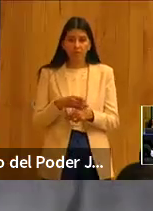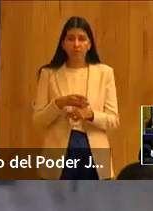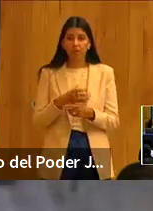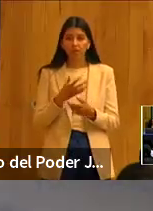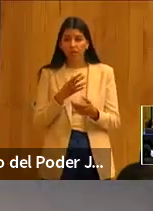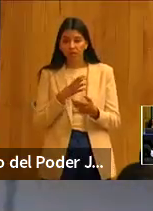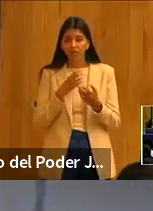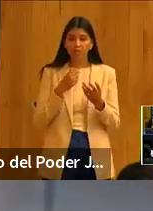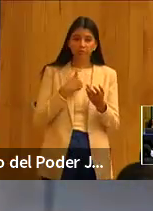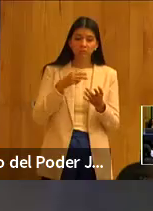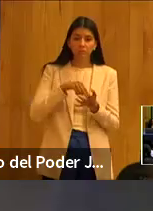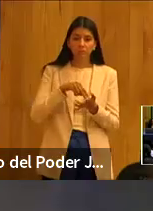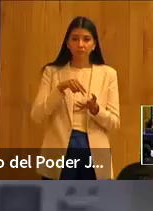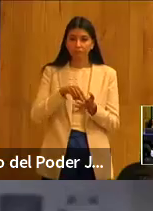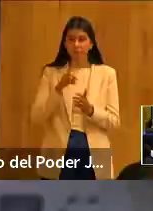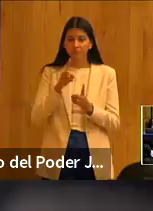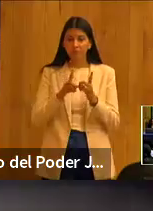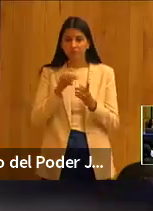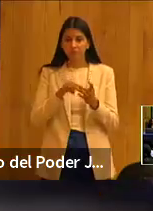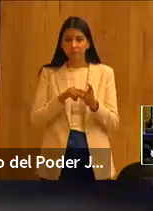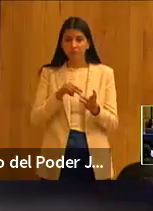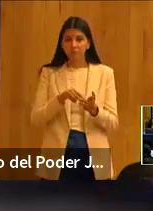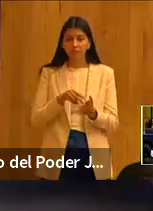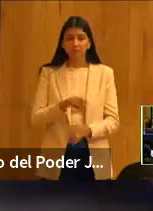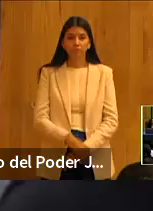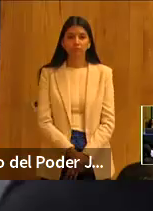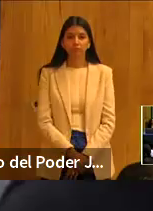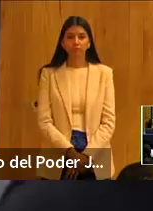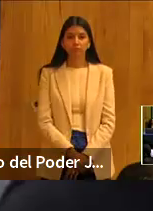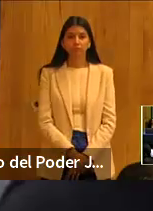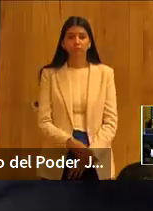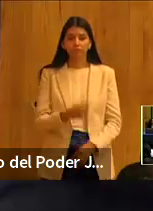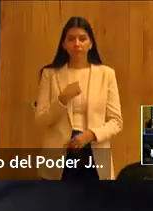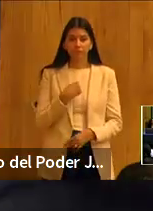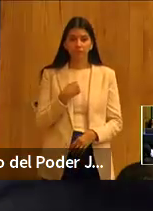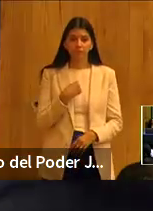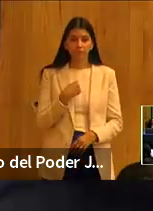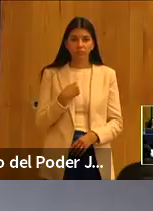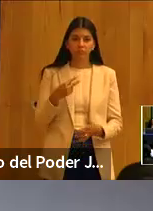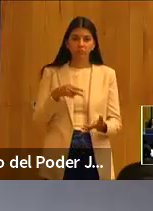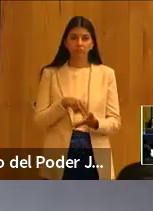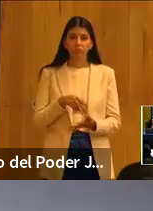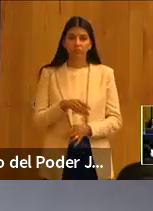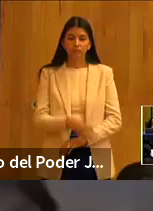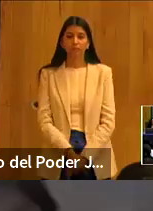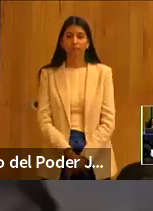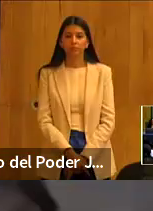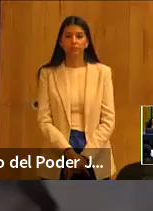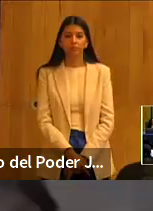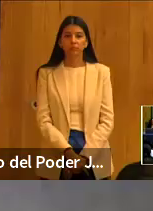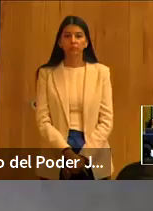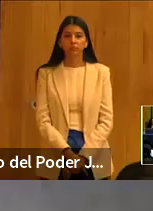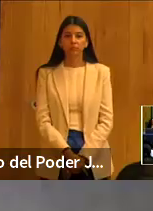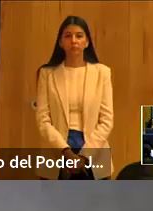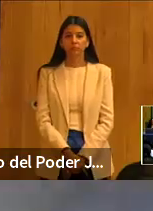Yo. Yo. Yo. Yo. Yo. Yo. Yo. Yo. Yo. Yo. Yo. Yo. Yo. Yo. Yo. Yo.